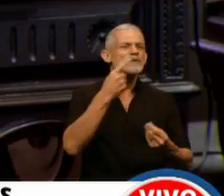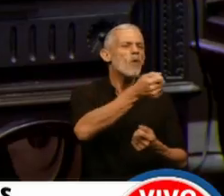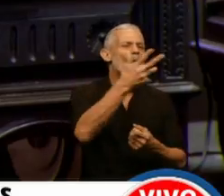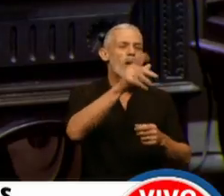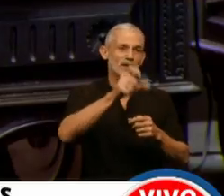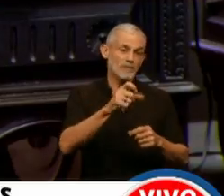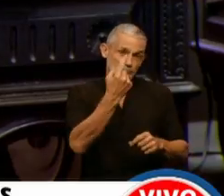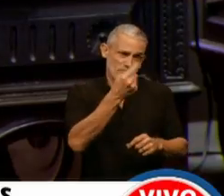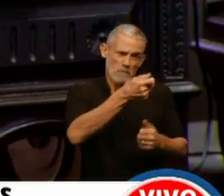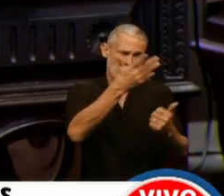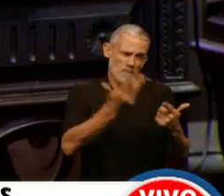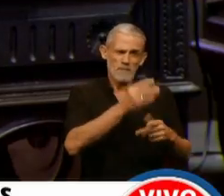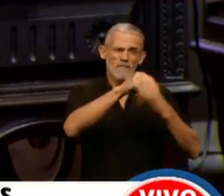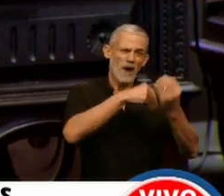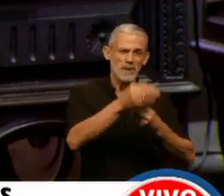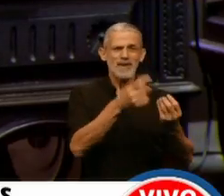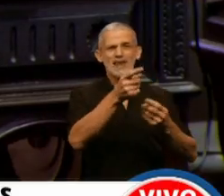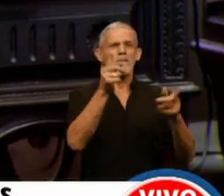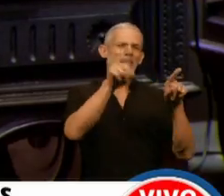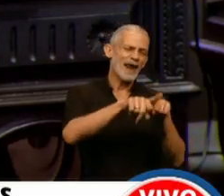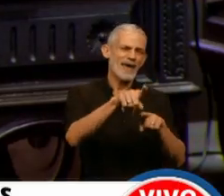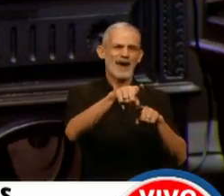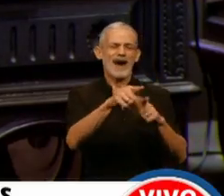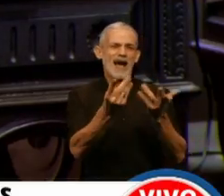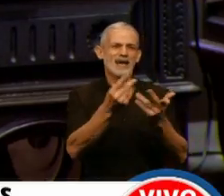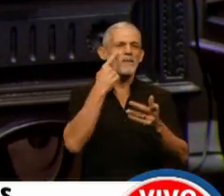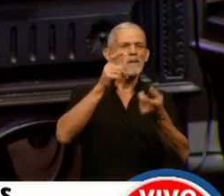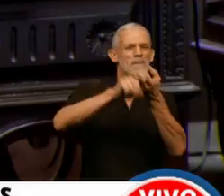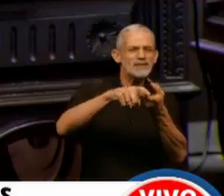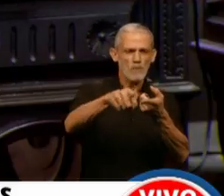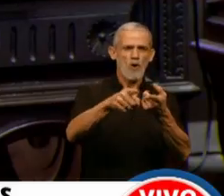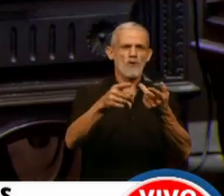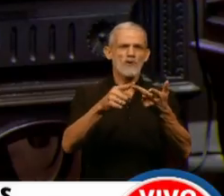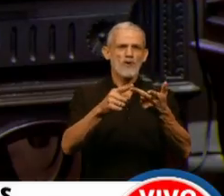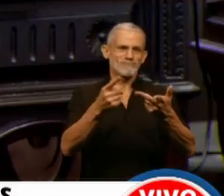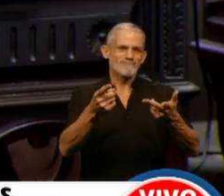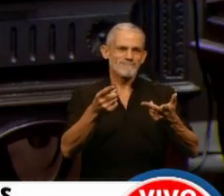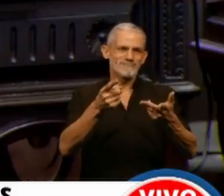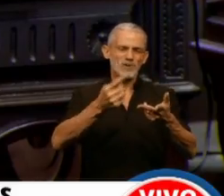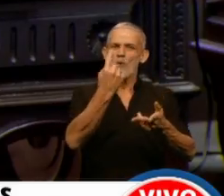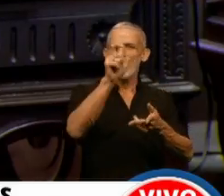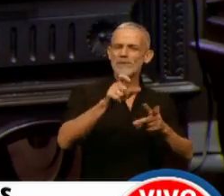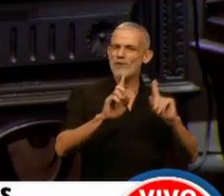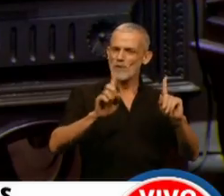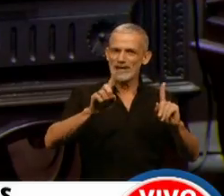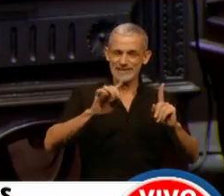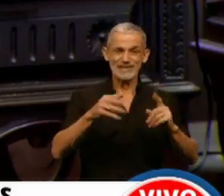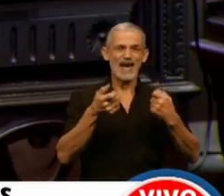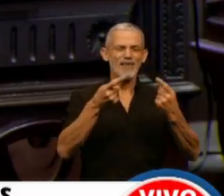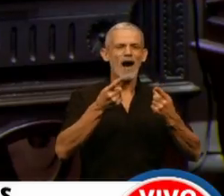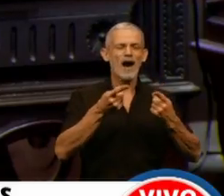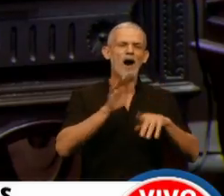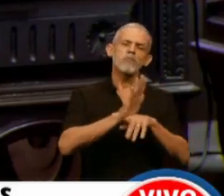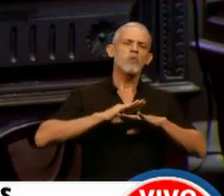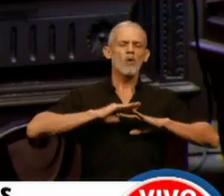más de un argentino en familias viven parejas viven matrimonios entonces es llevar un alivio